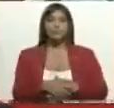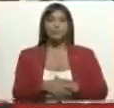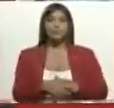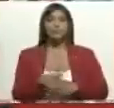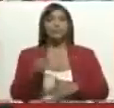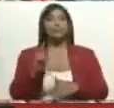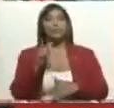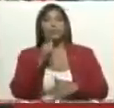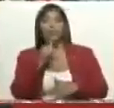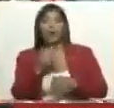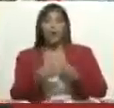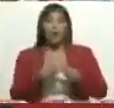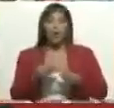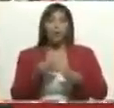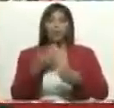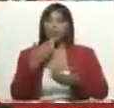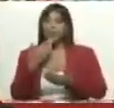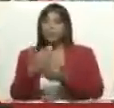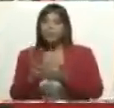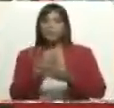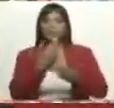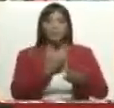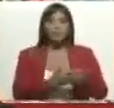quizás no tenga cómo agradecerle,